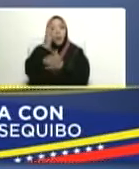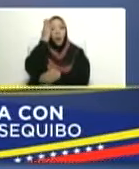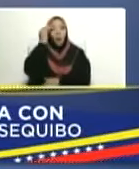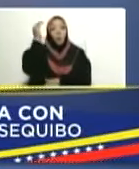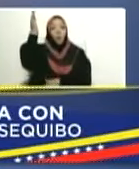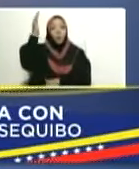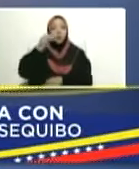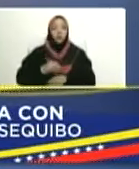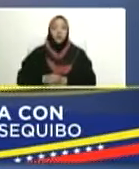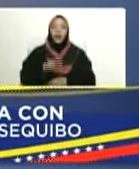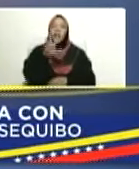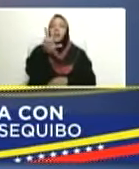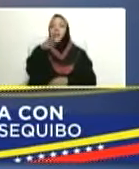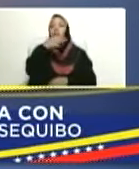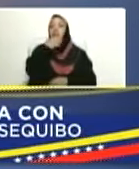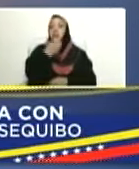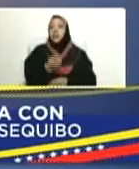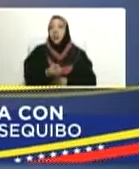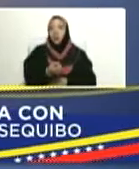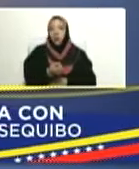Y el 3 de diciembre,